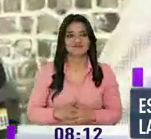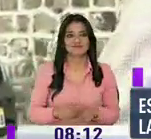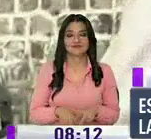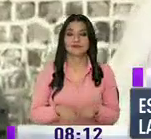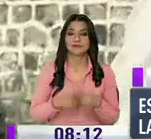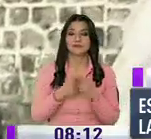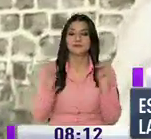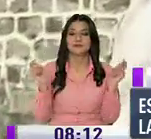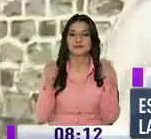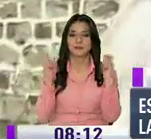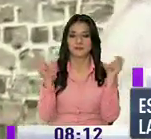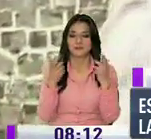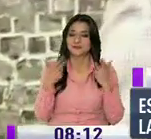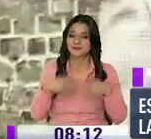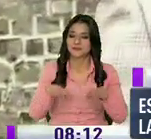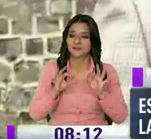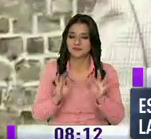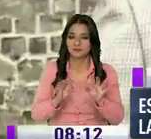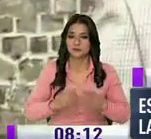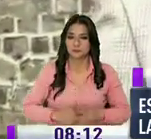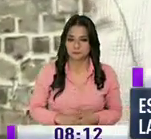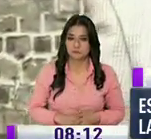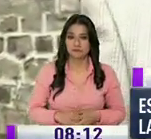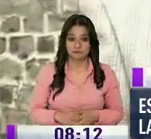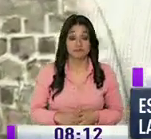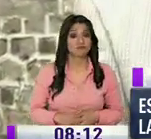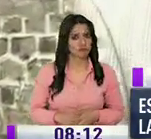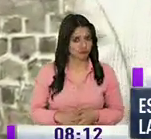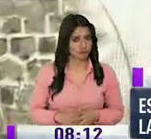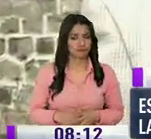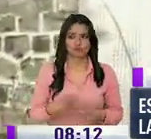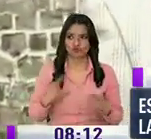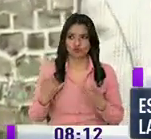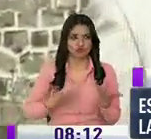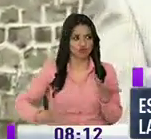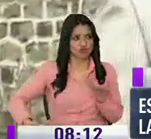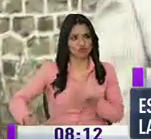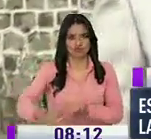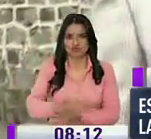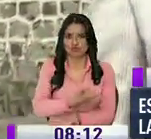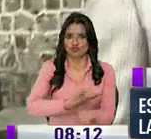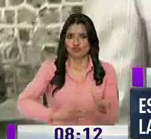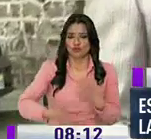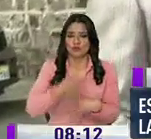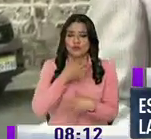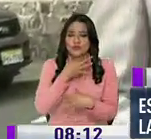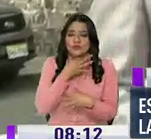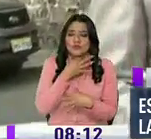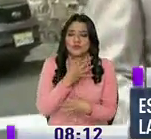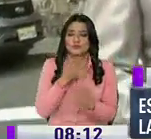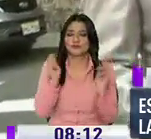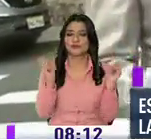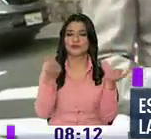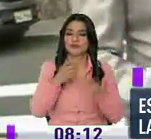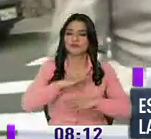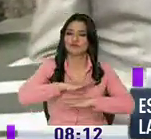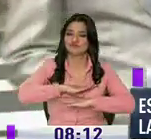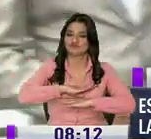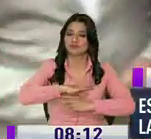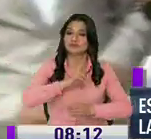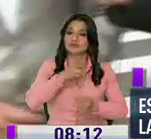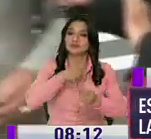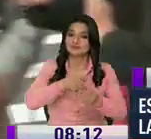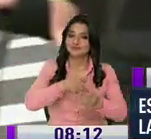fiestas y tenemos que contagiar ese gusto, contagiar esa satisfacción de participar